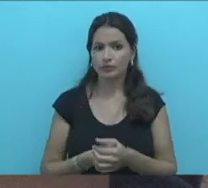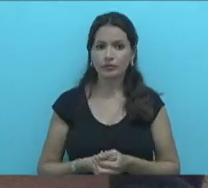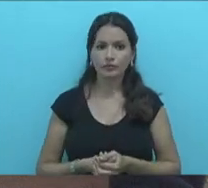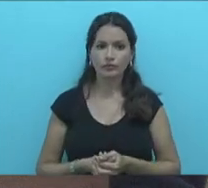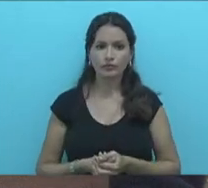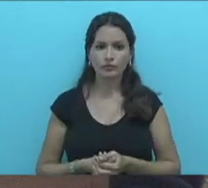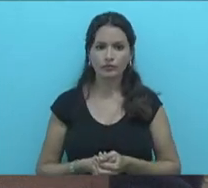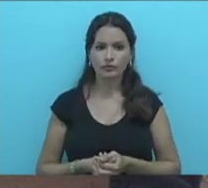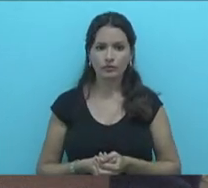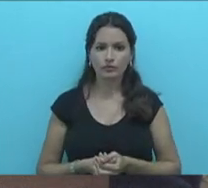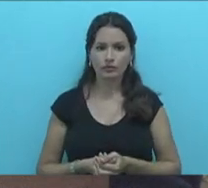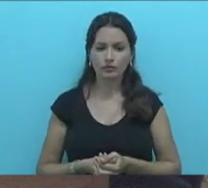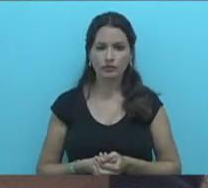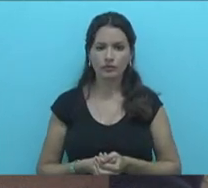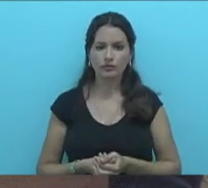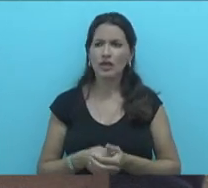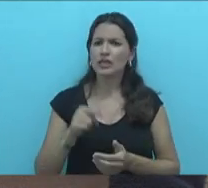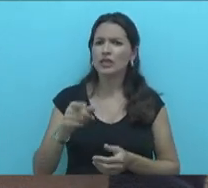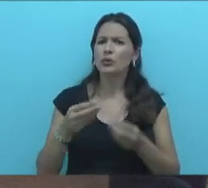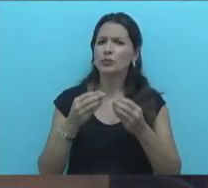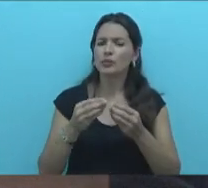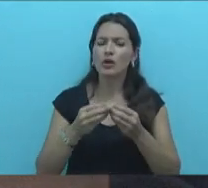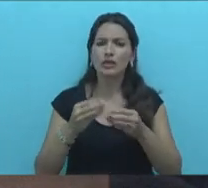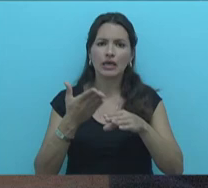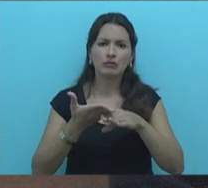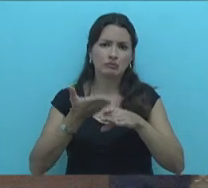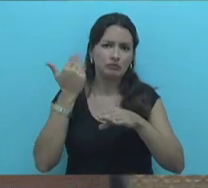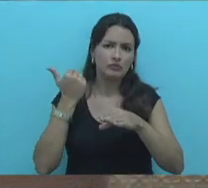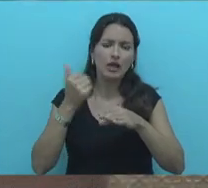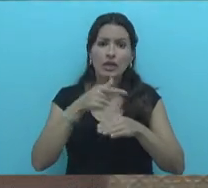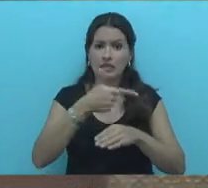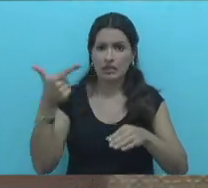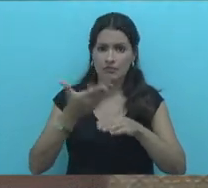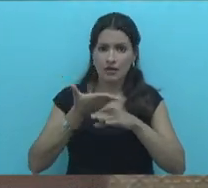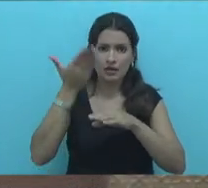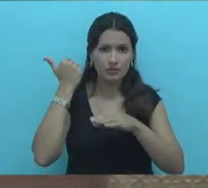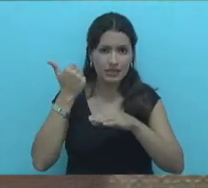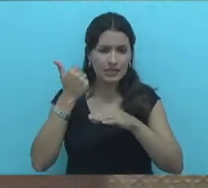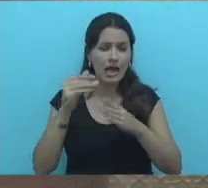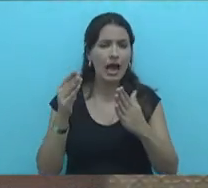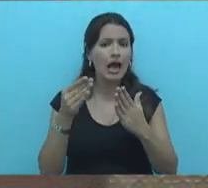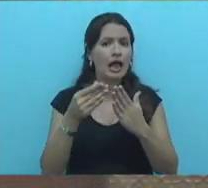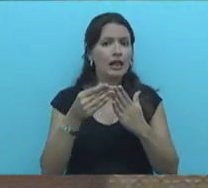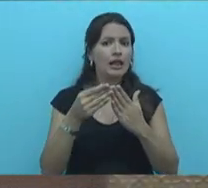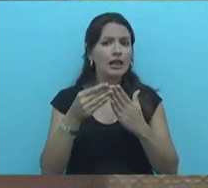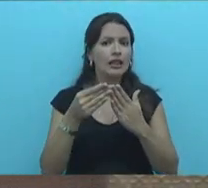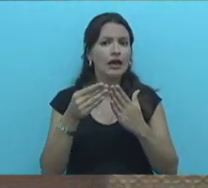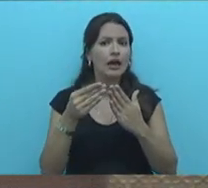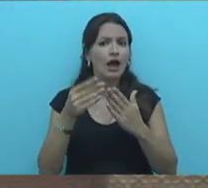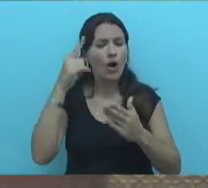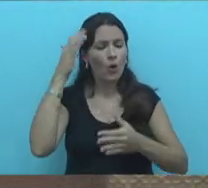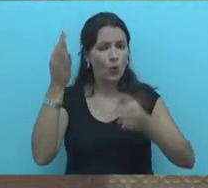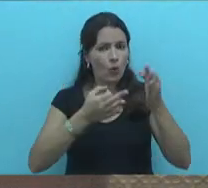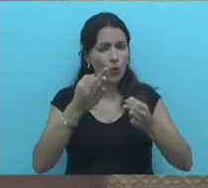Padilla en esa semana en el Congreso de la Nación, en un discurso que a nuestro entender tiene ribetes de patriótico por todo lo que